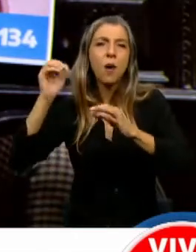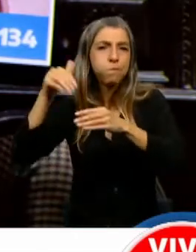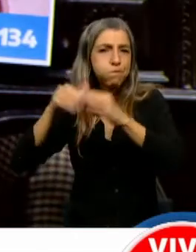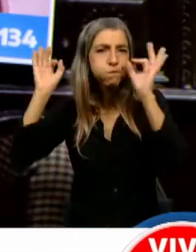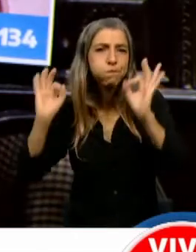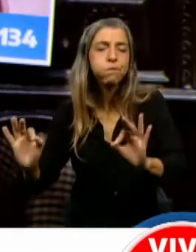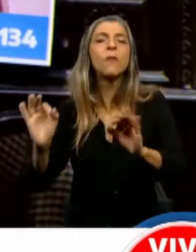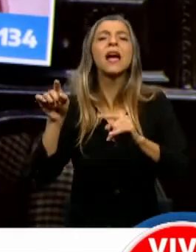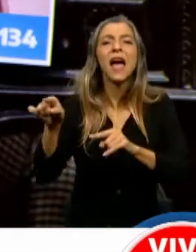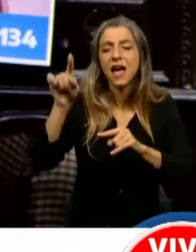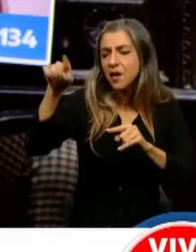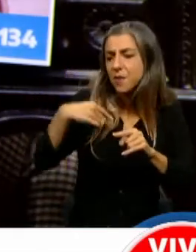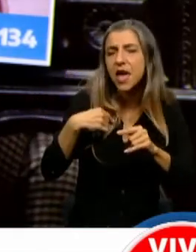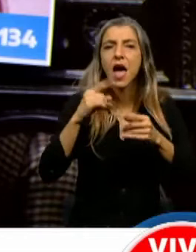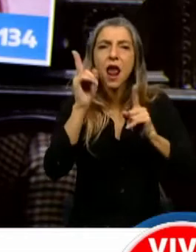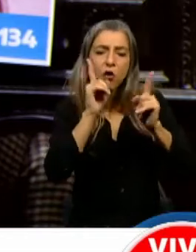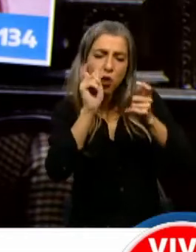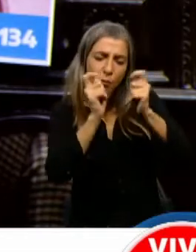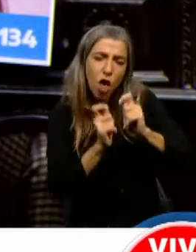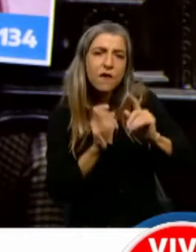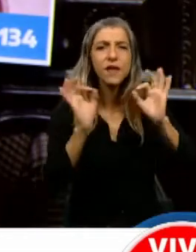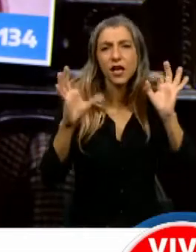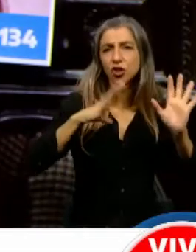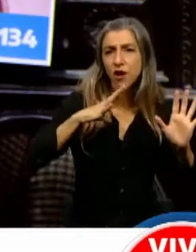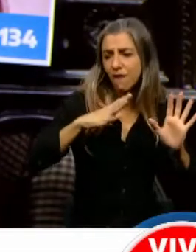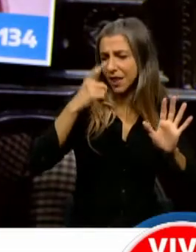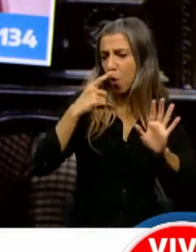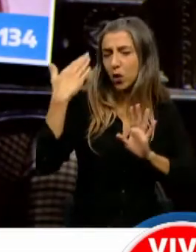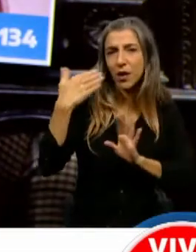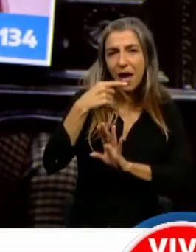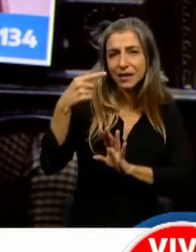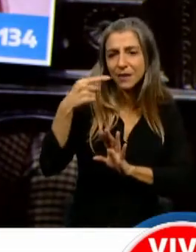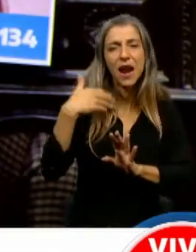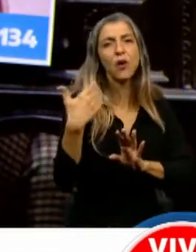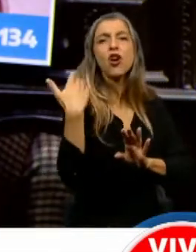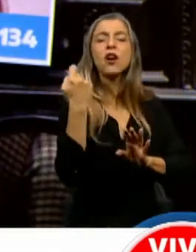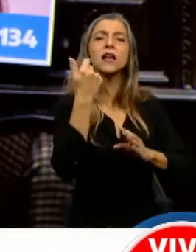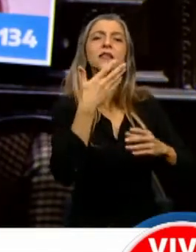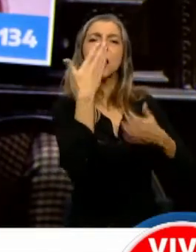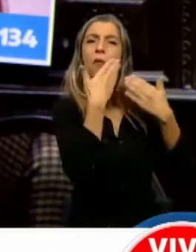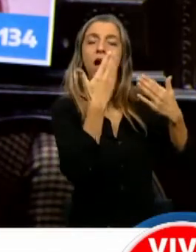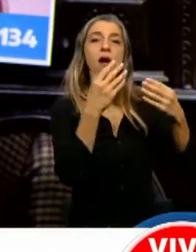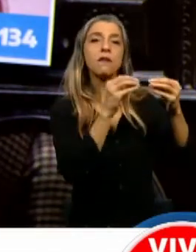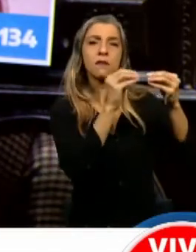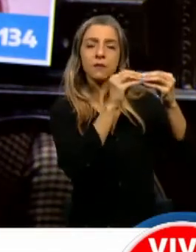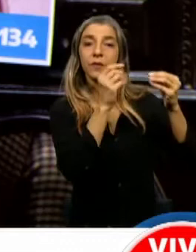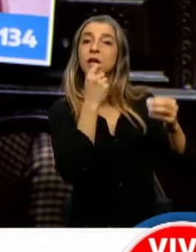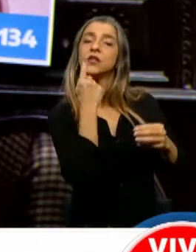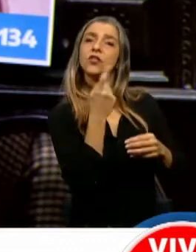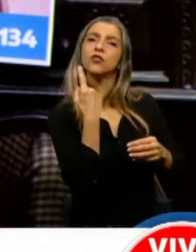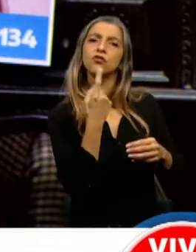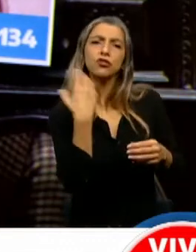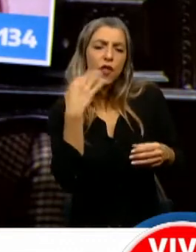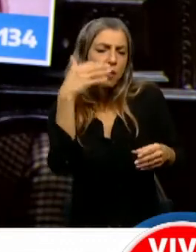de instrumentación en las últimas semanas. Y hablamos recién con una compañera. Si tenemos que votar una ley, la